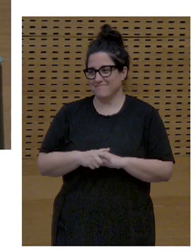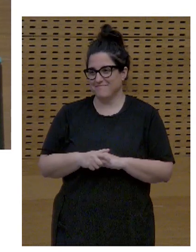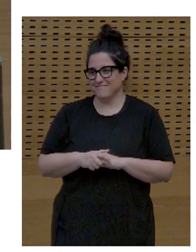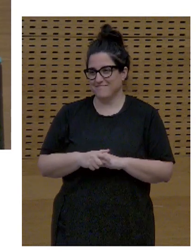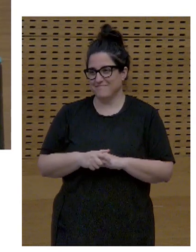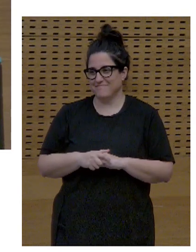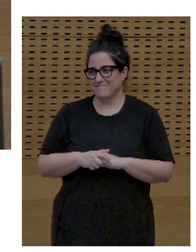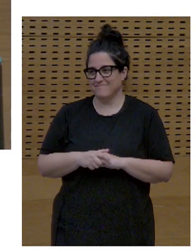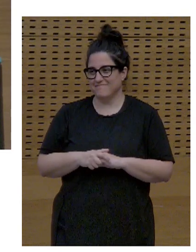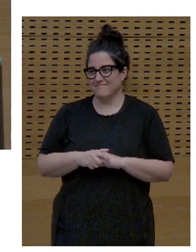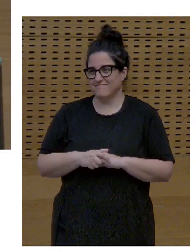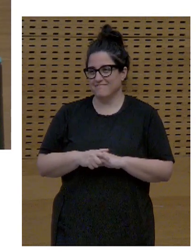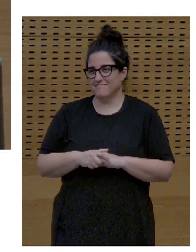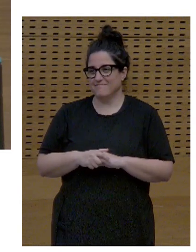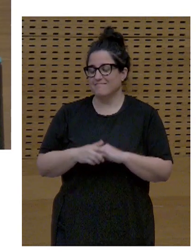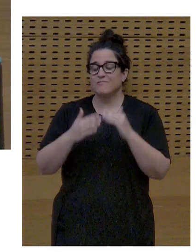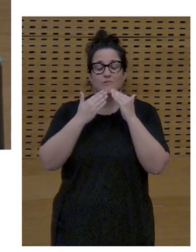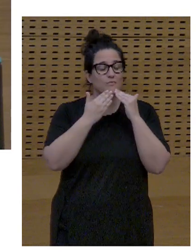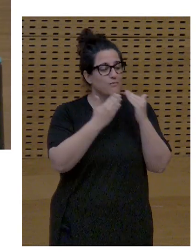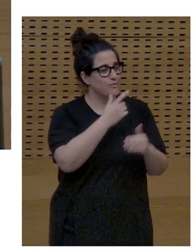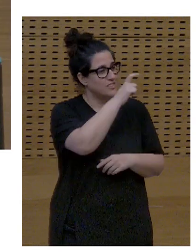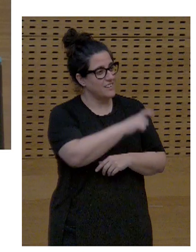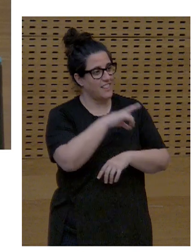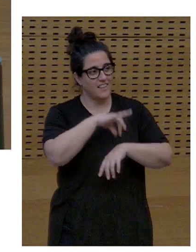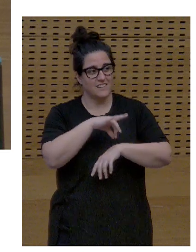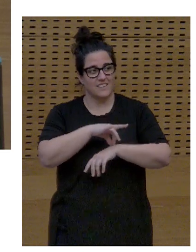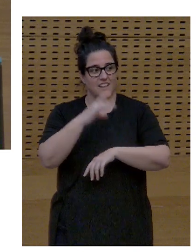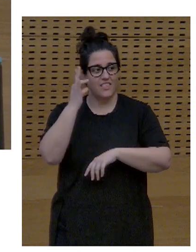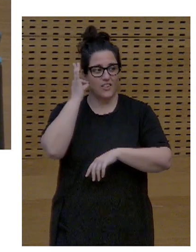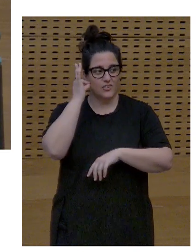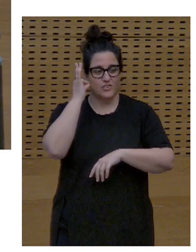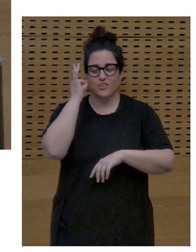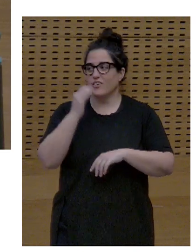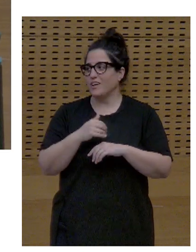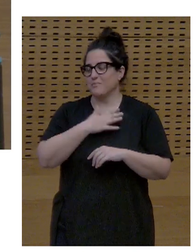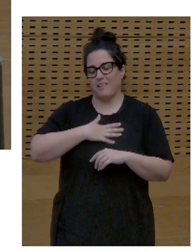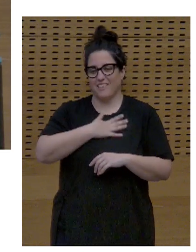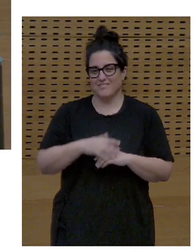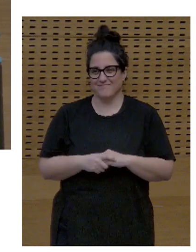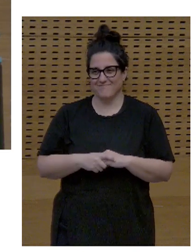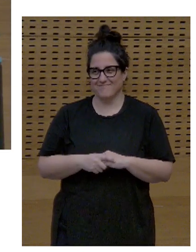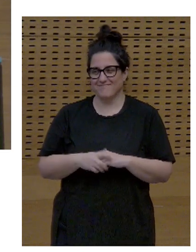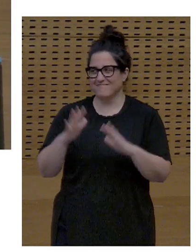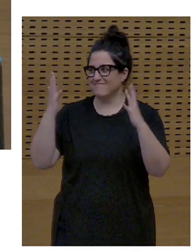Muy bien, pues muchas gracias. Oye, pues muchísimas gracias a la doctora Gorospe y oye, ha sido un placer y